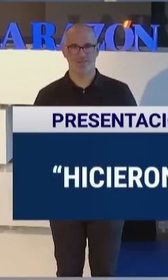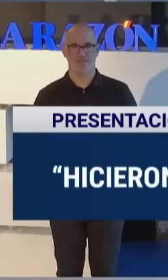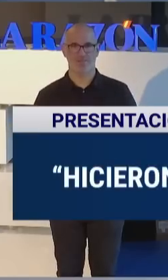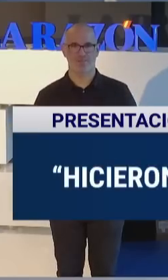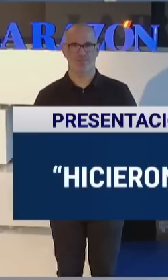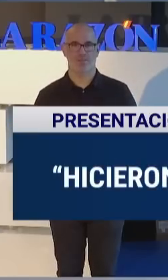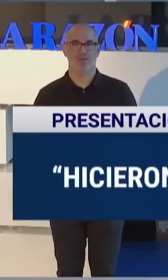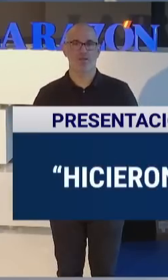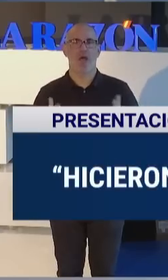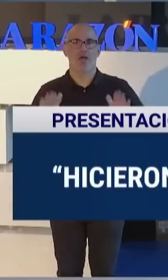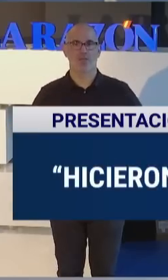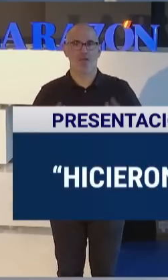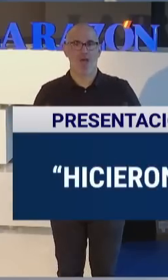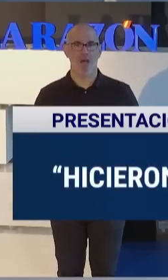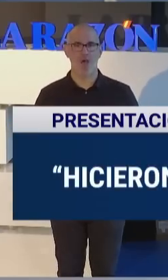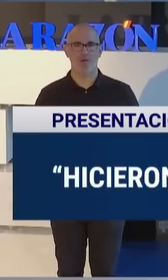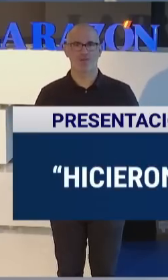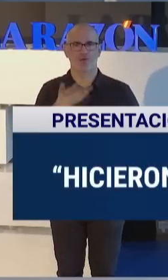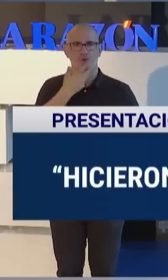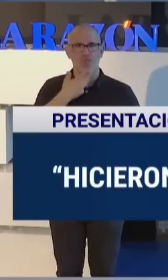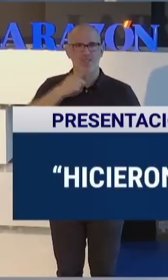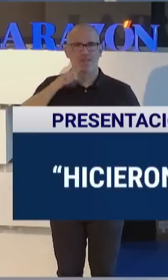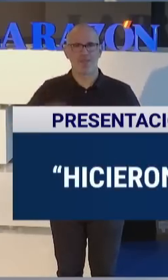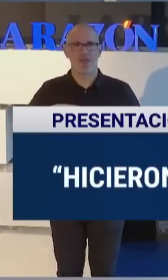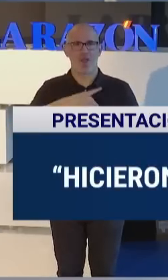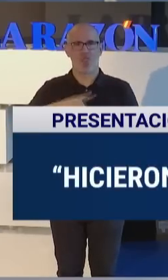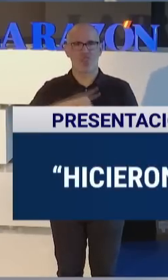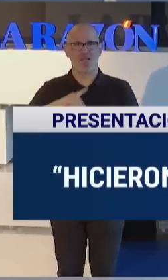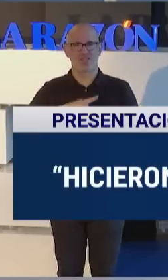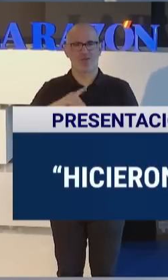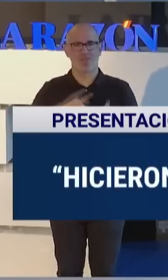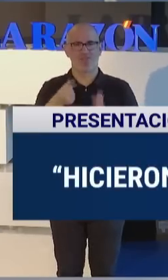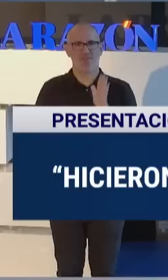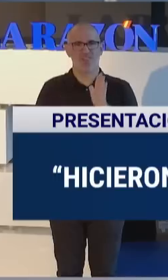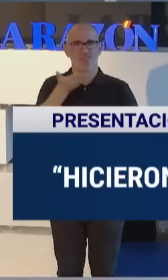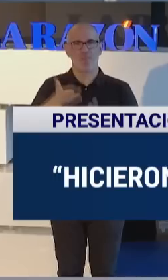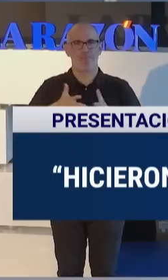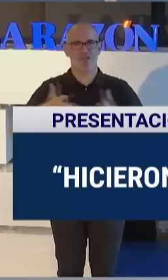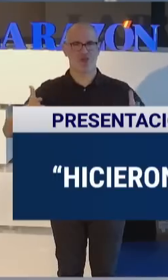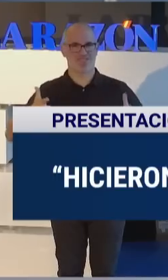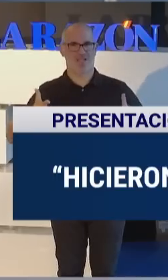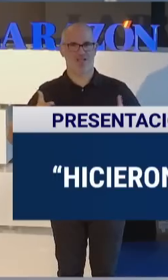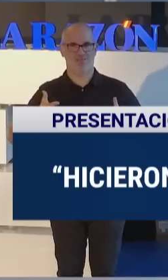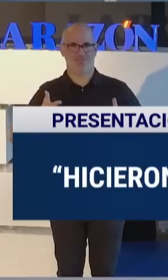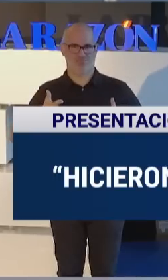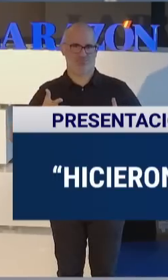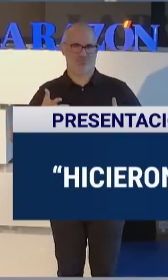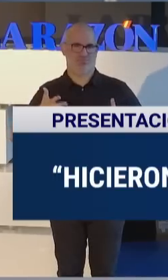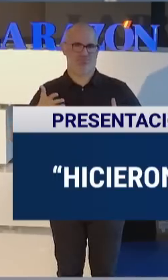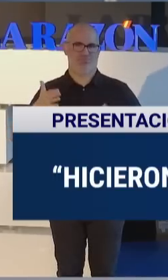bueno, hoy, digamos, se va a estar conociendo también los datos de inflación mayorista, con un derrumbe